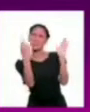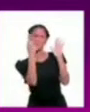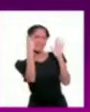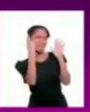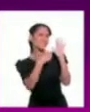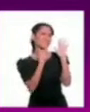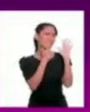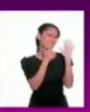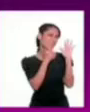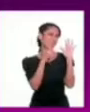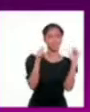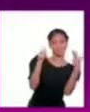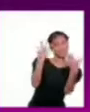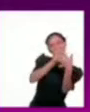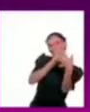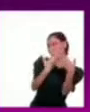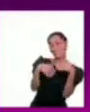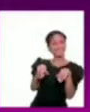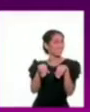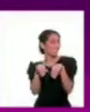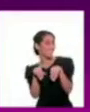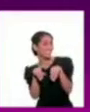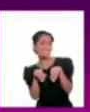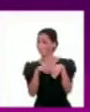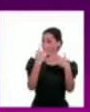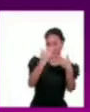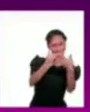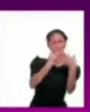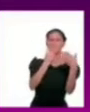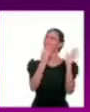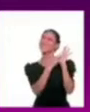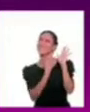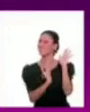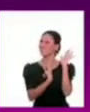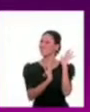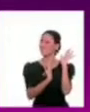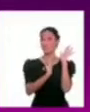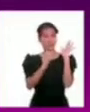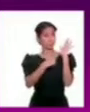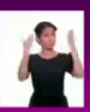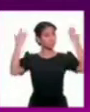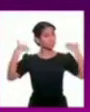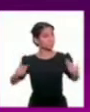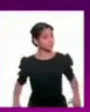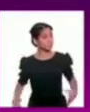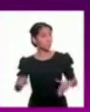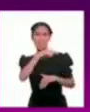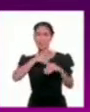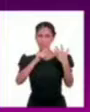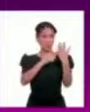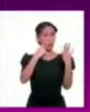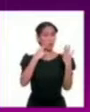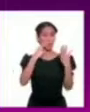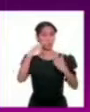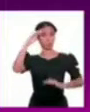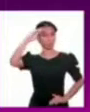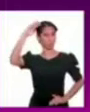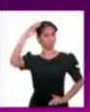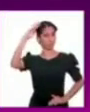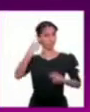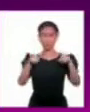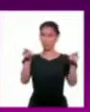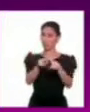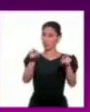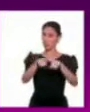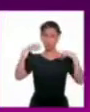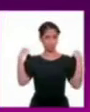parece? ¡Es hermosa! ¿Quiénes son ellos? Por su uniforme, diría que él parece un militar, pero también